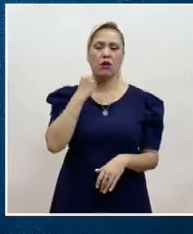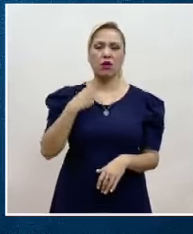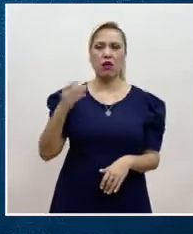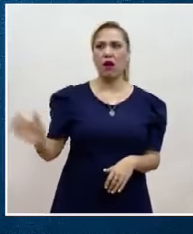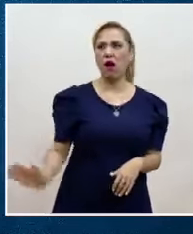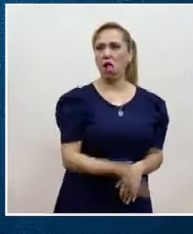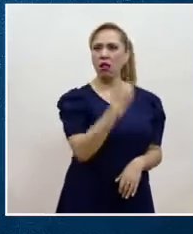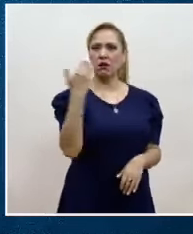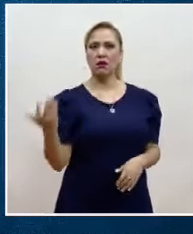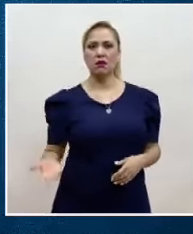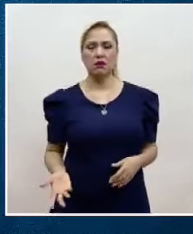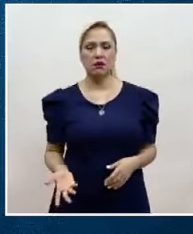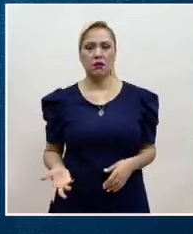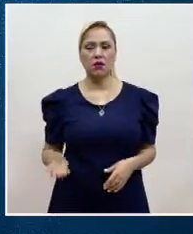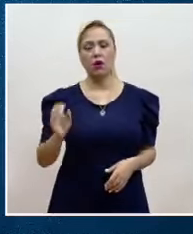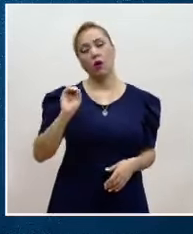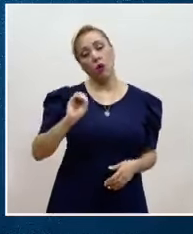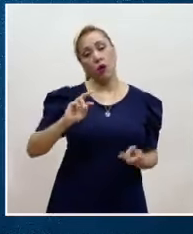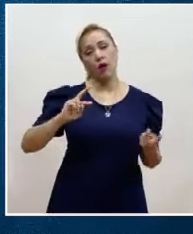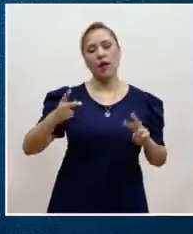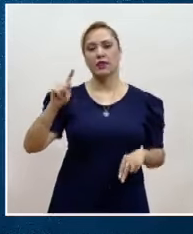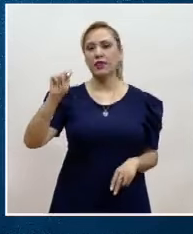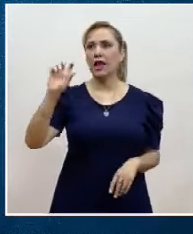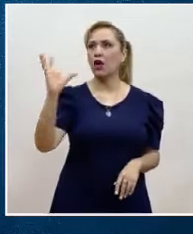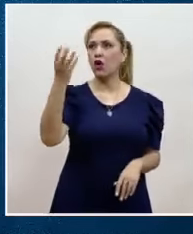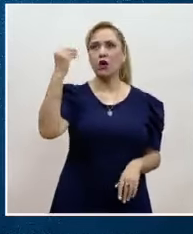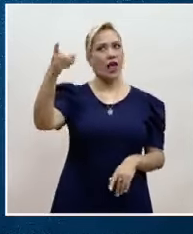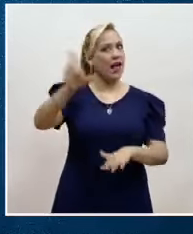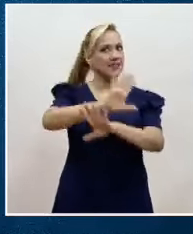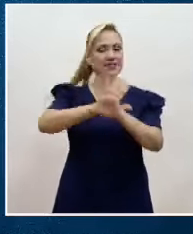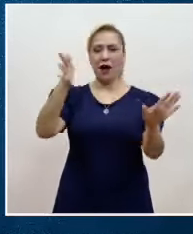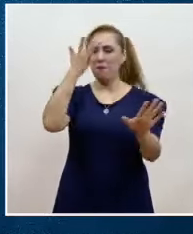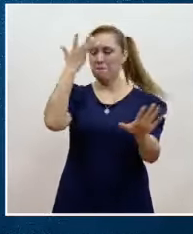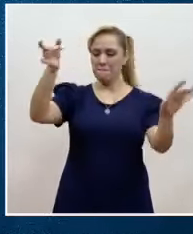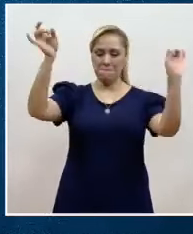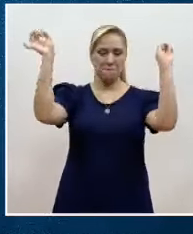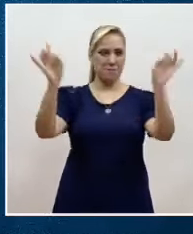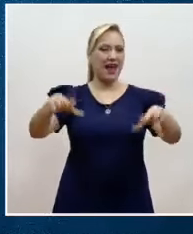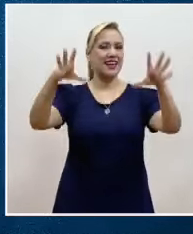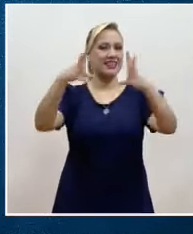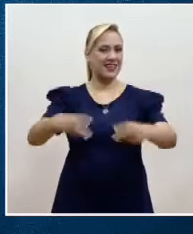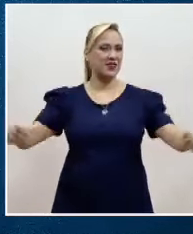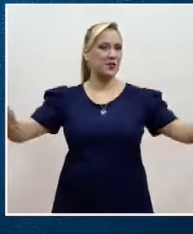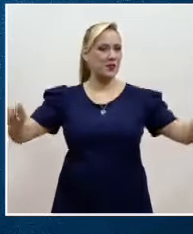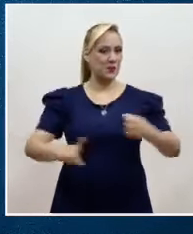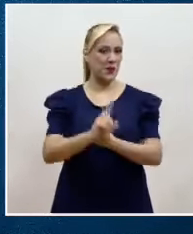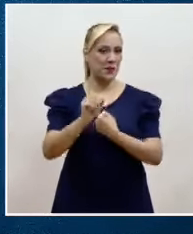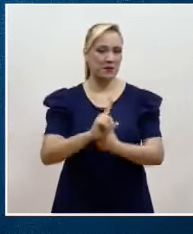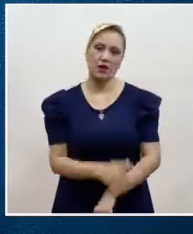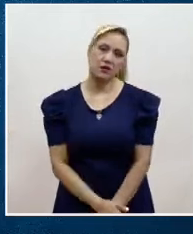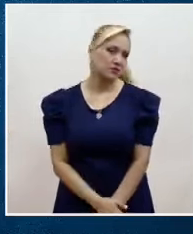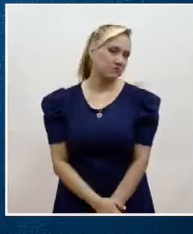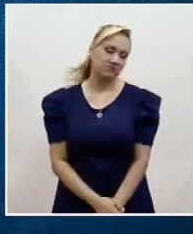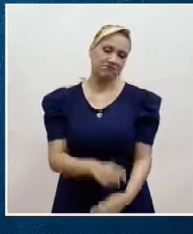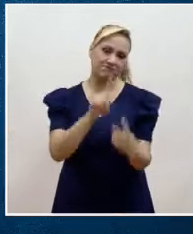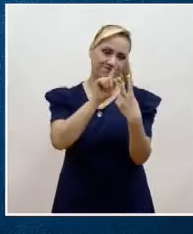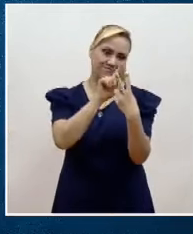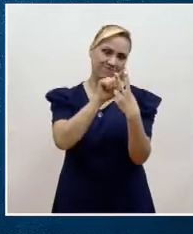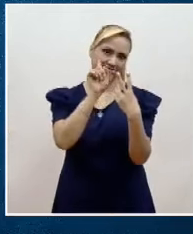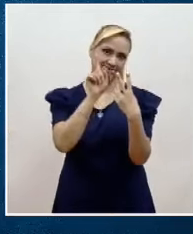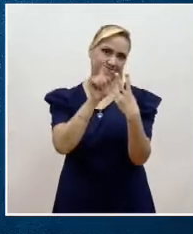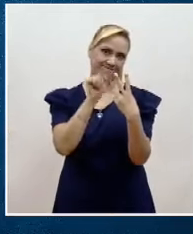O la tecnología es una varita mágica que va a resolver todos mis problemas. Entonces, yo creo que esos dos, ¿no?